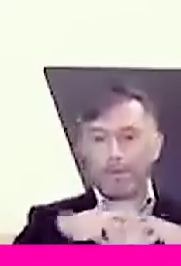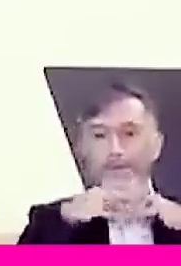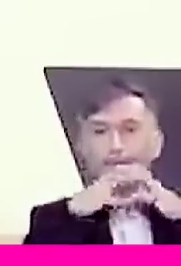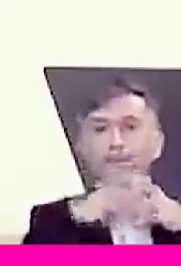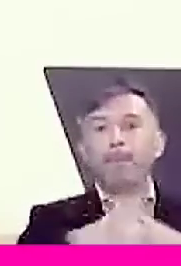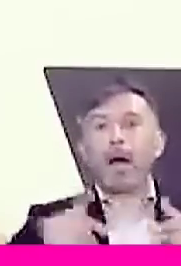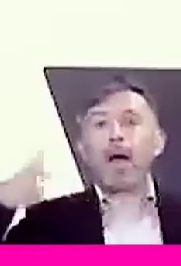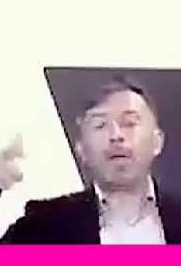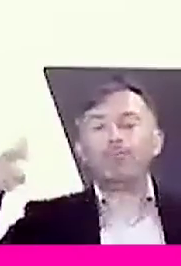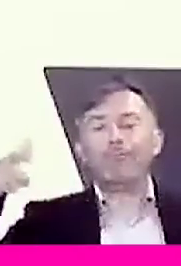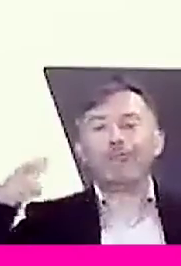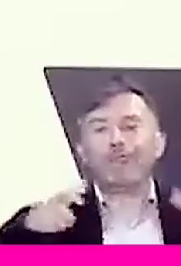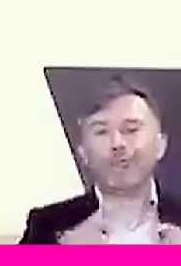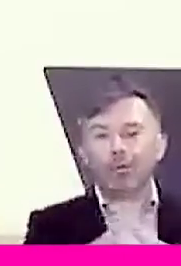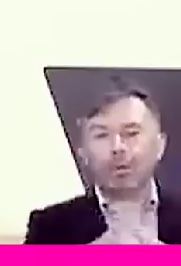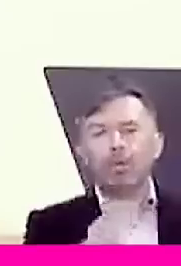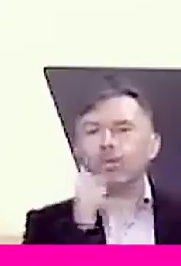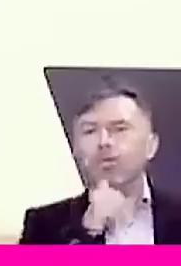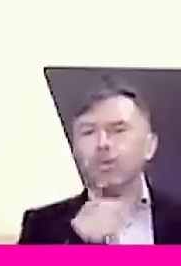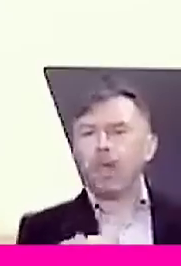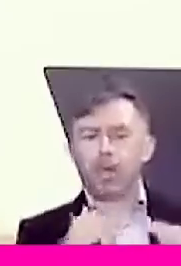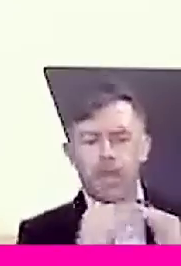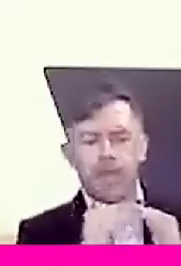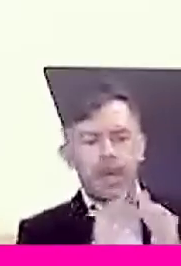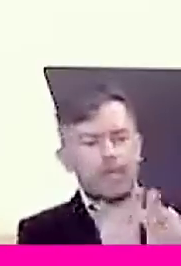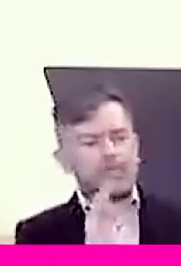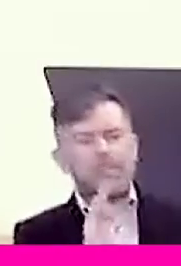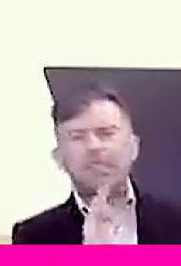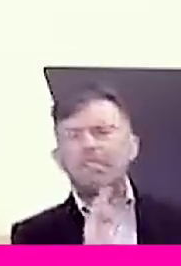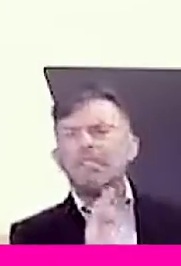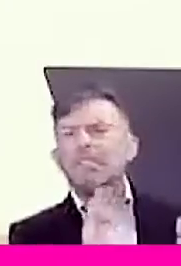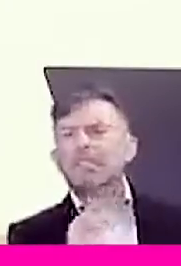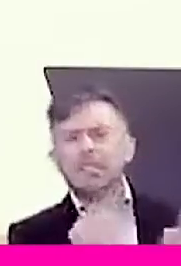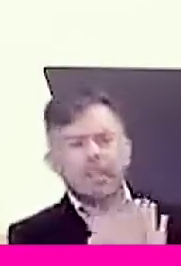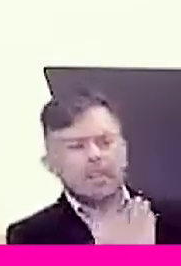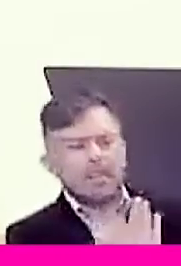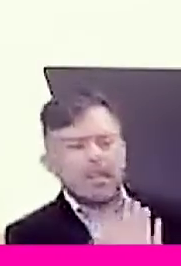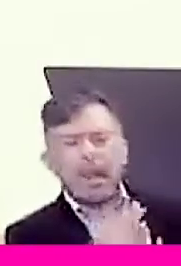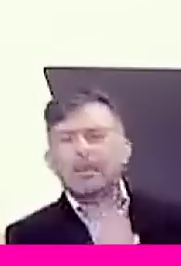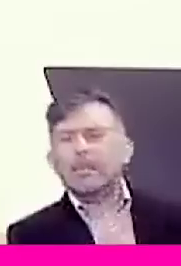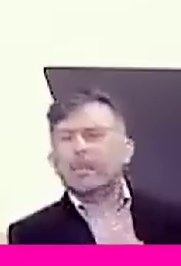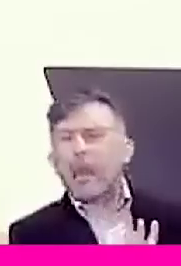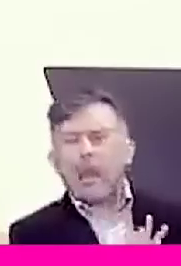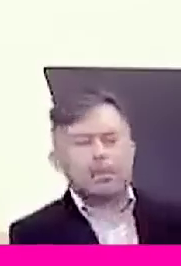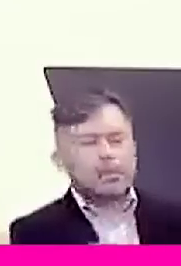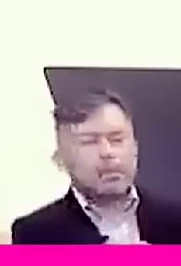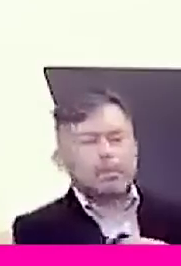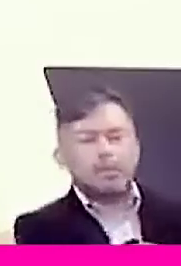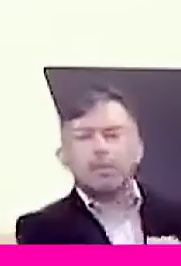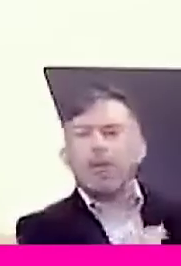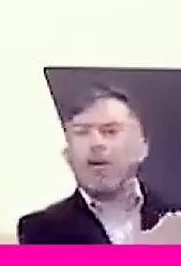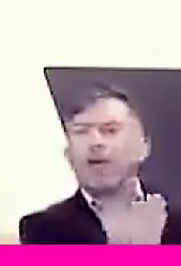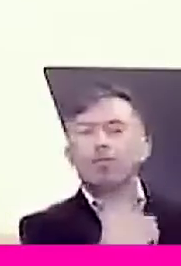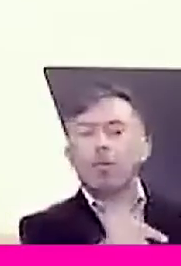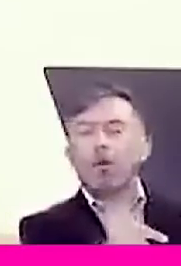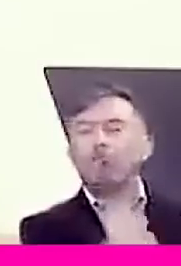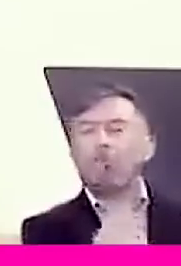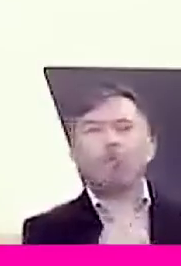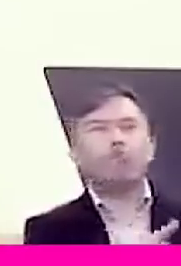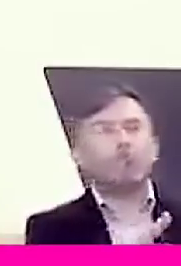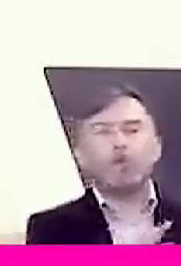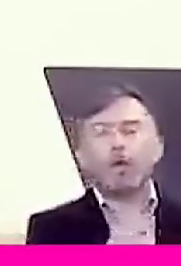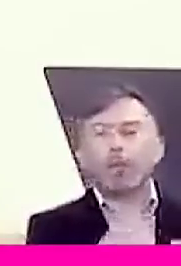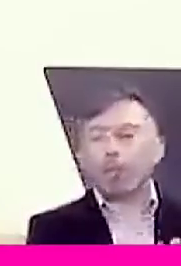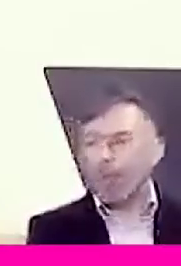habrá una casilla cerca de nuestro domicilio donde encontremos una boleta para votar el día de la elección perderíamos la certidumbre